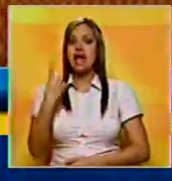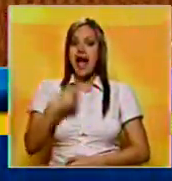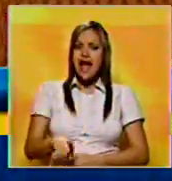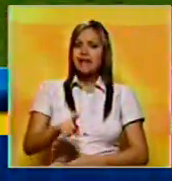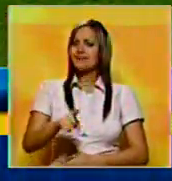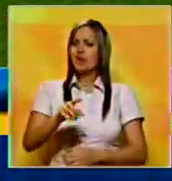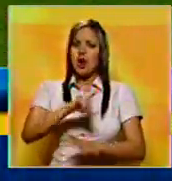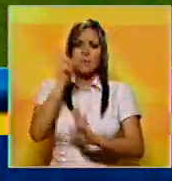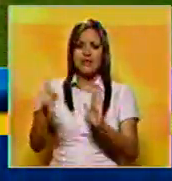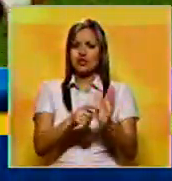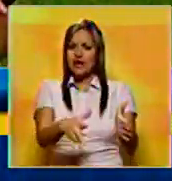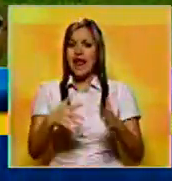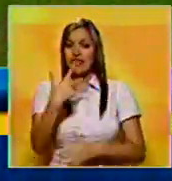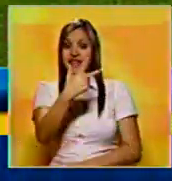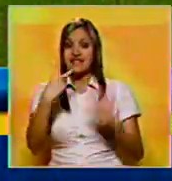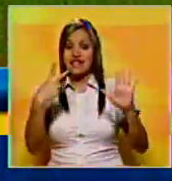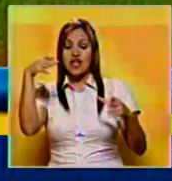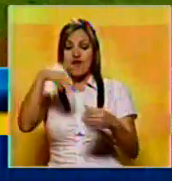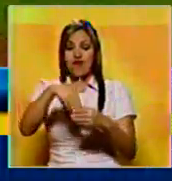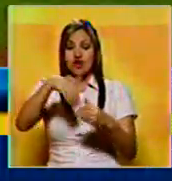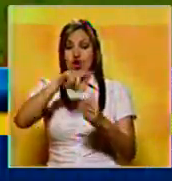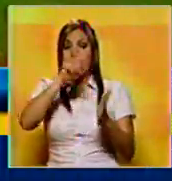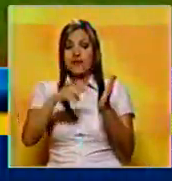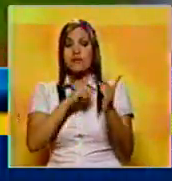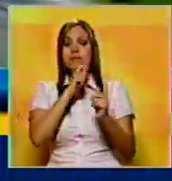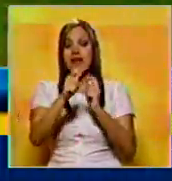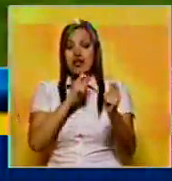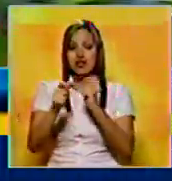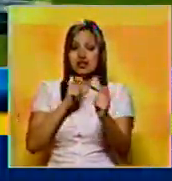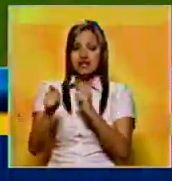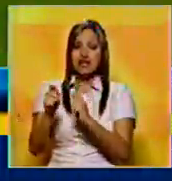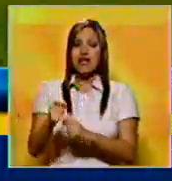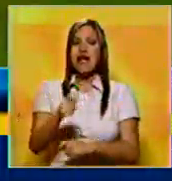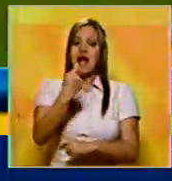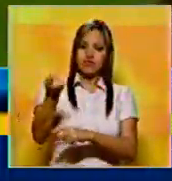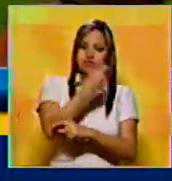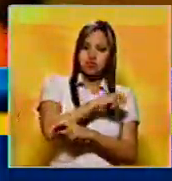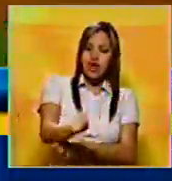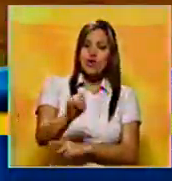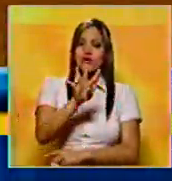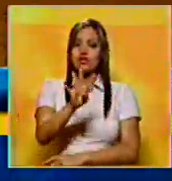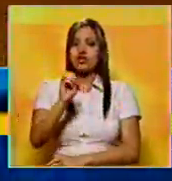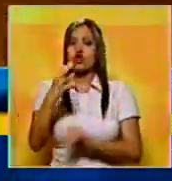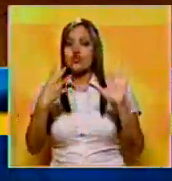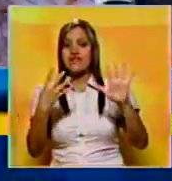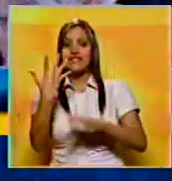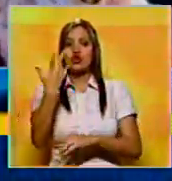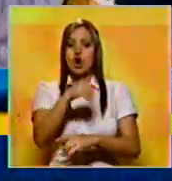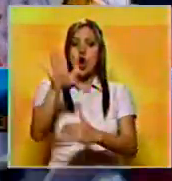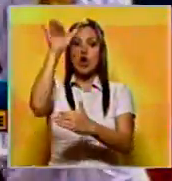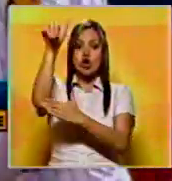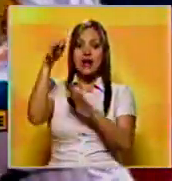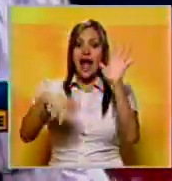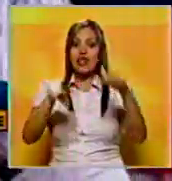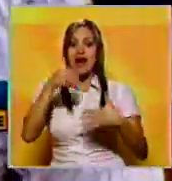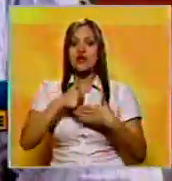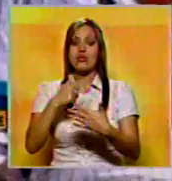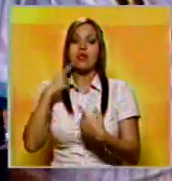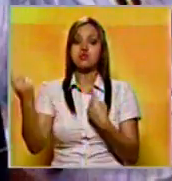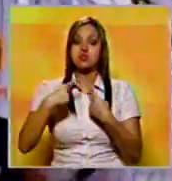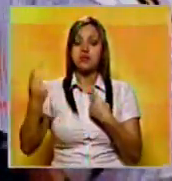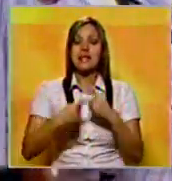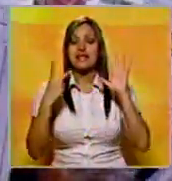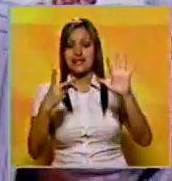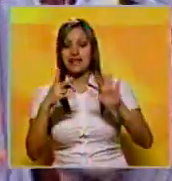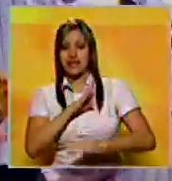unánime. Consiguió 37 votos de los periodistas. Rivero batió en el lapso para 409 con 5 jonrones, 14 carreras impulsadas y